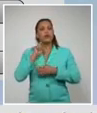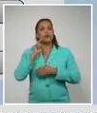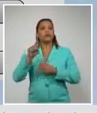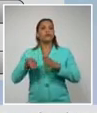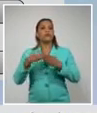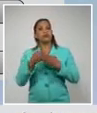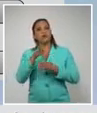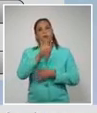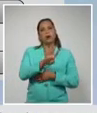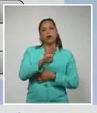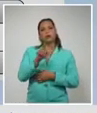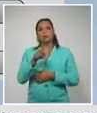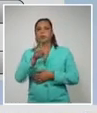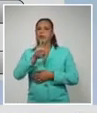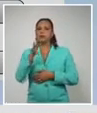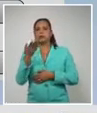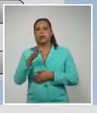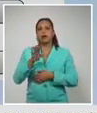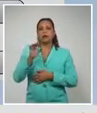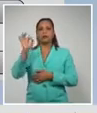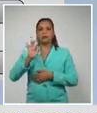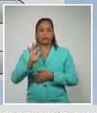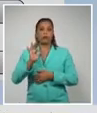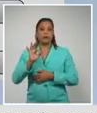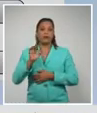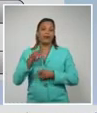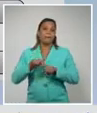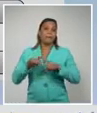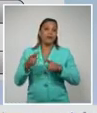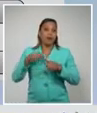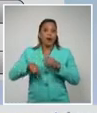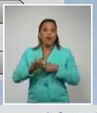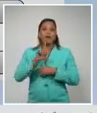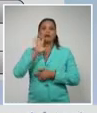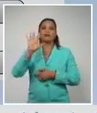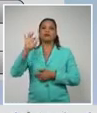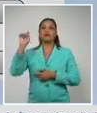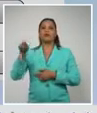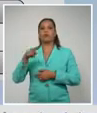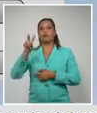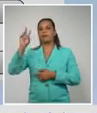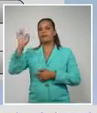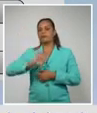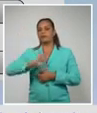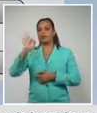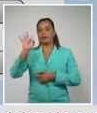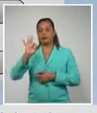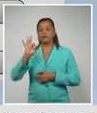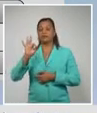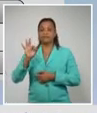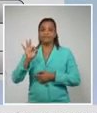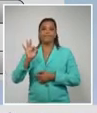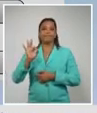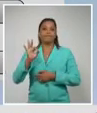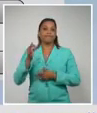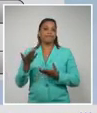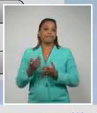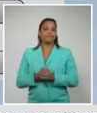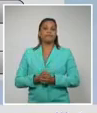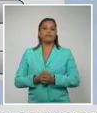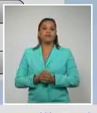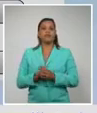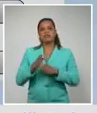4 y algo? Ya lamentablemente estamos en un 5,2%, que lo que traduce es lo que